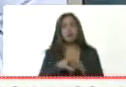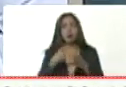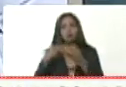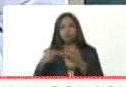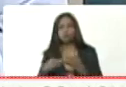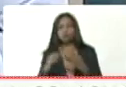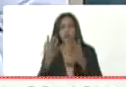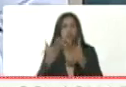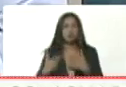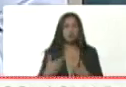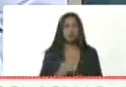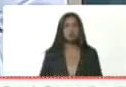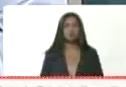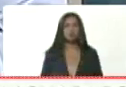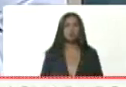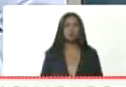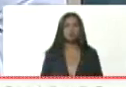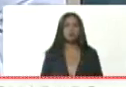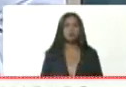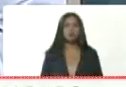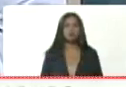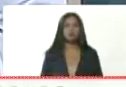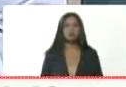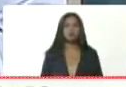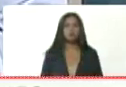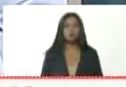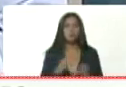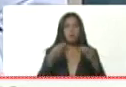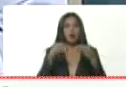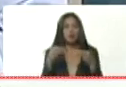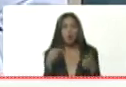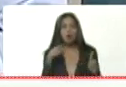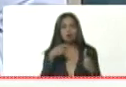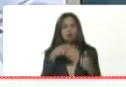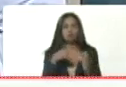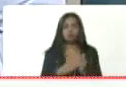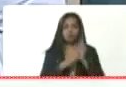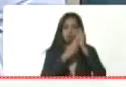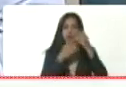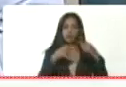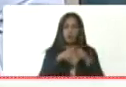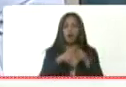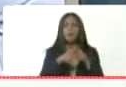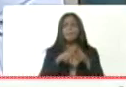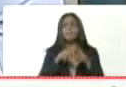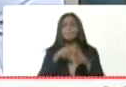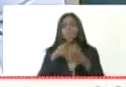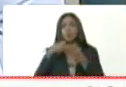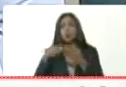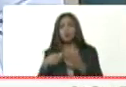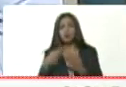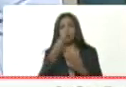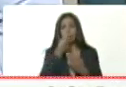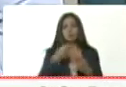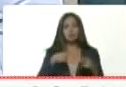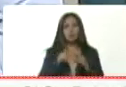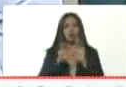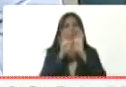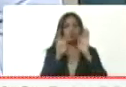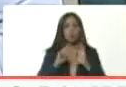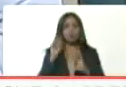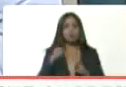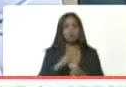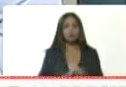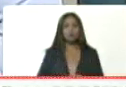de la industria todo lo que tiene que ver con manuales con etiquetas para productos alimentarios para productos de